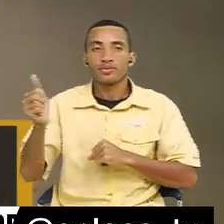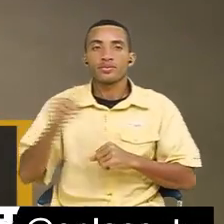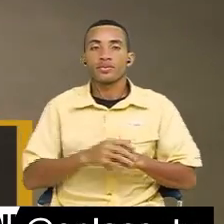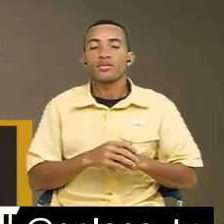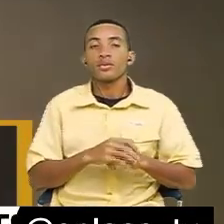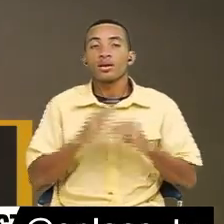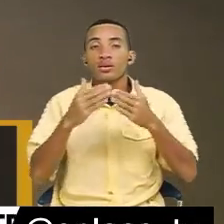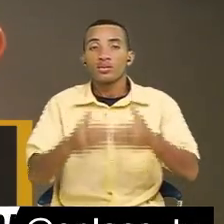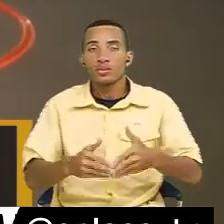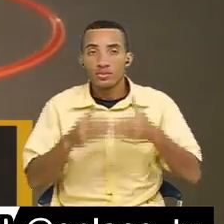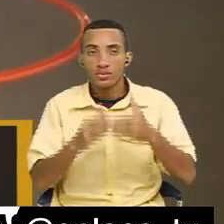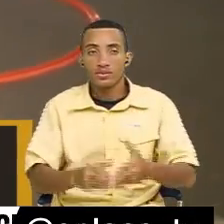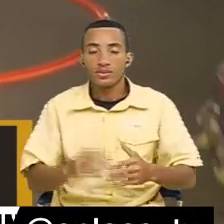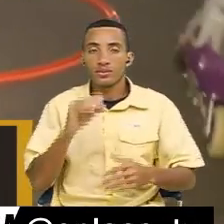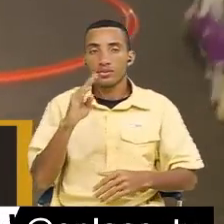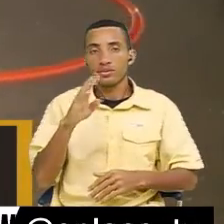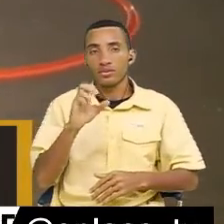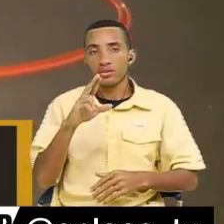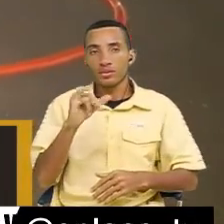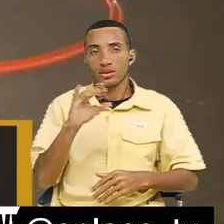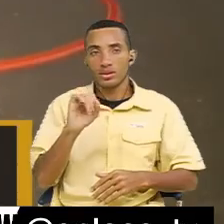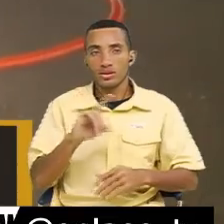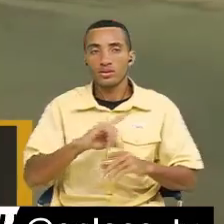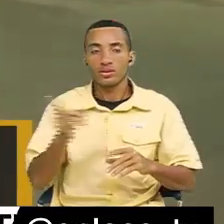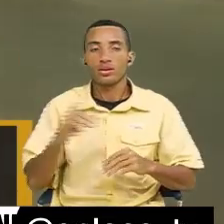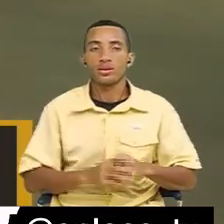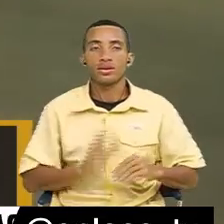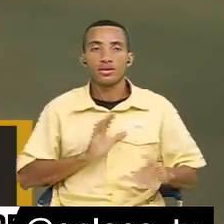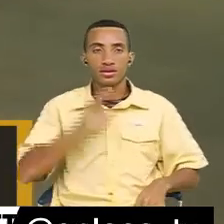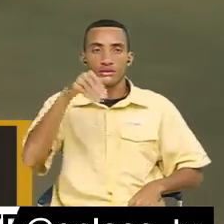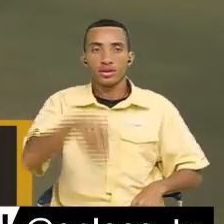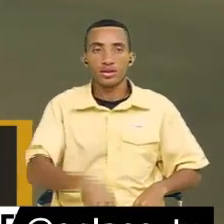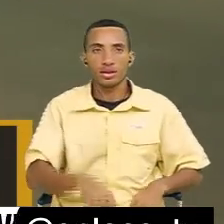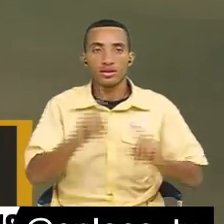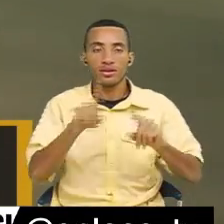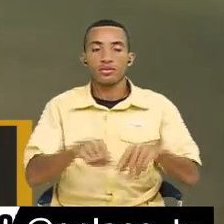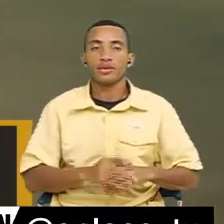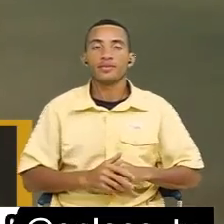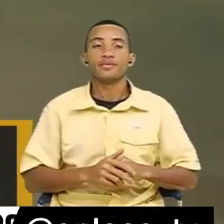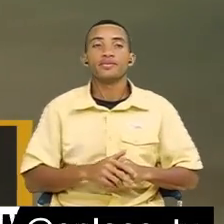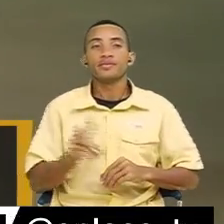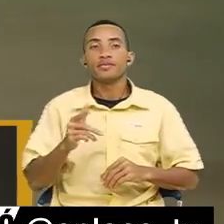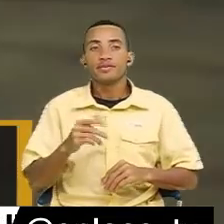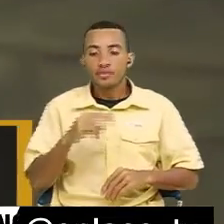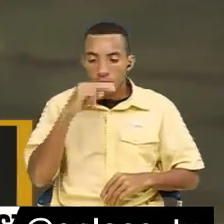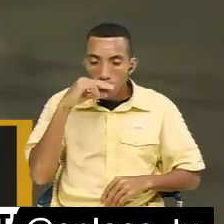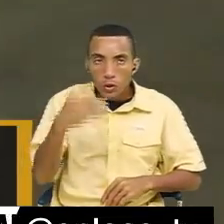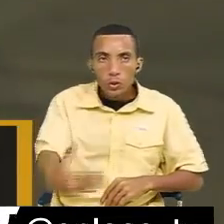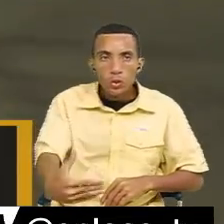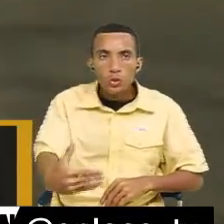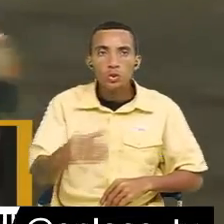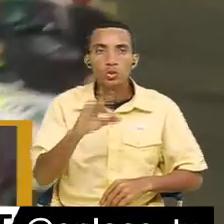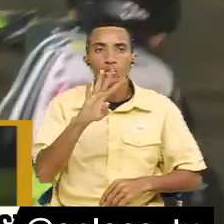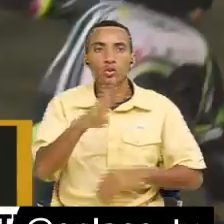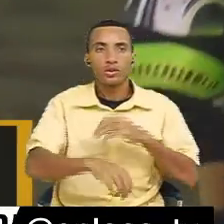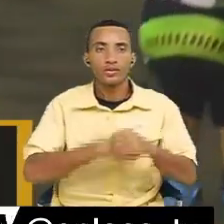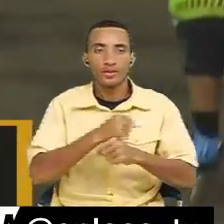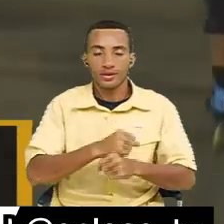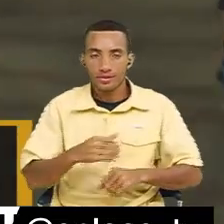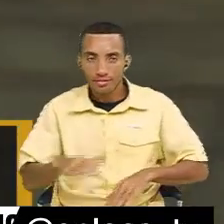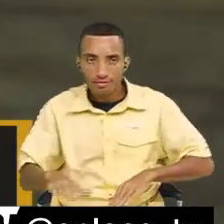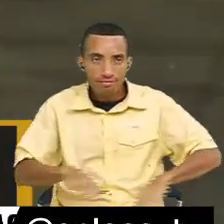momento salieron ya para esas diferentes clubes. Patinadores desde 4 años de edad rodarán en la pista para demostrar